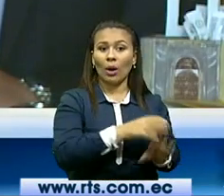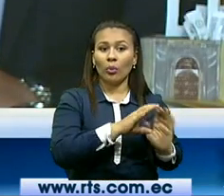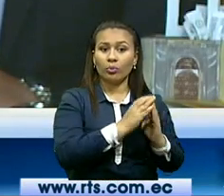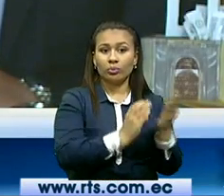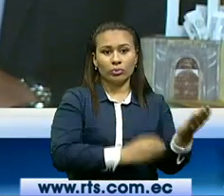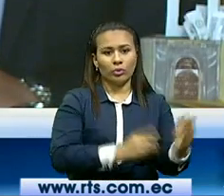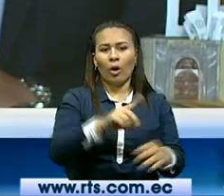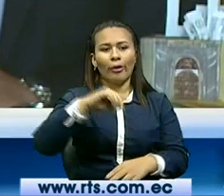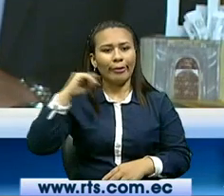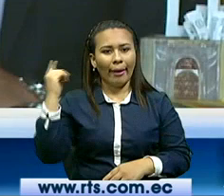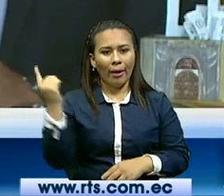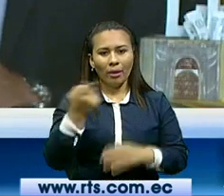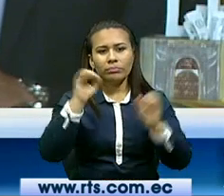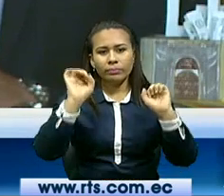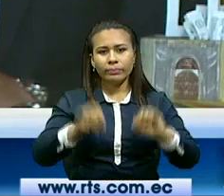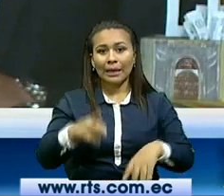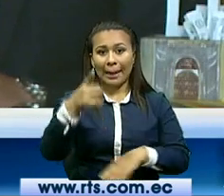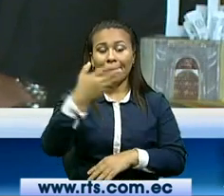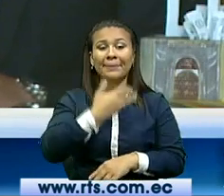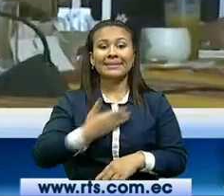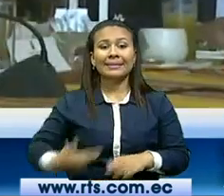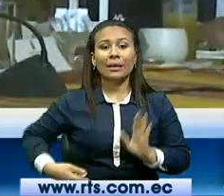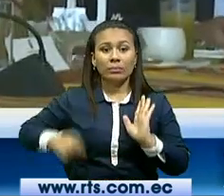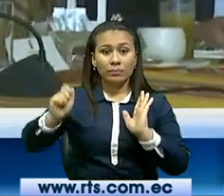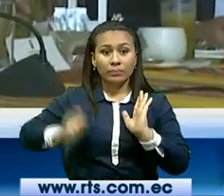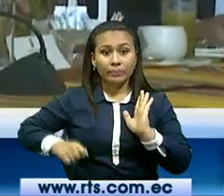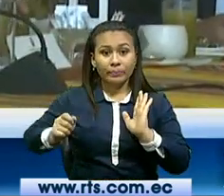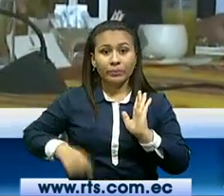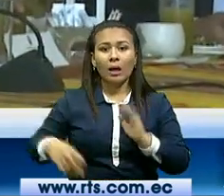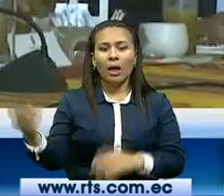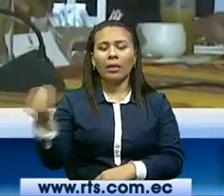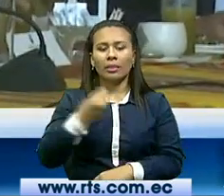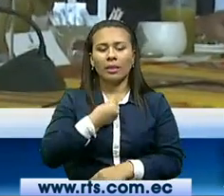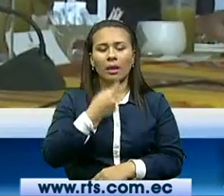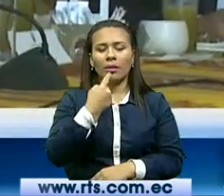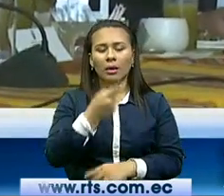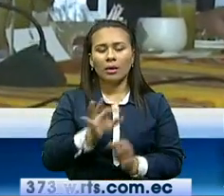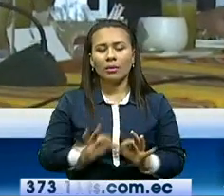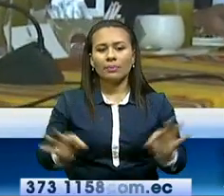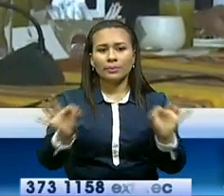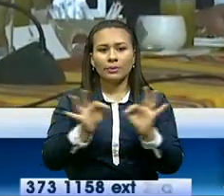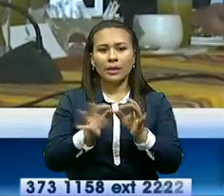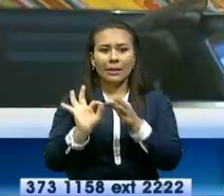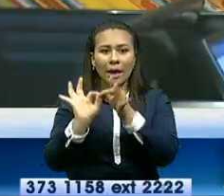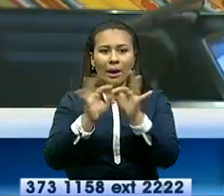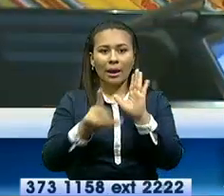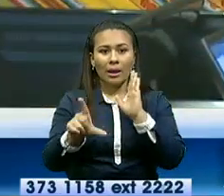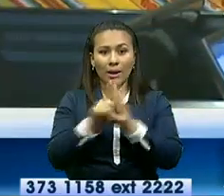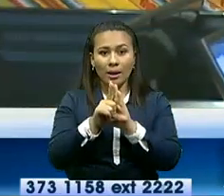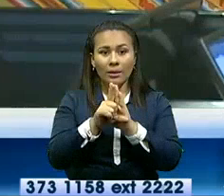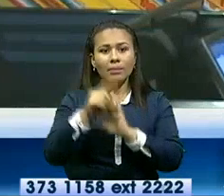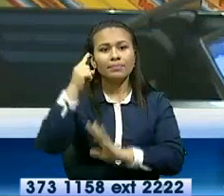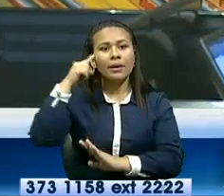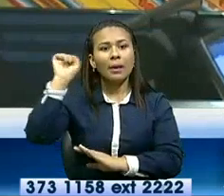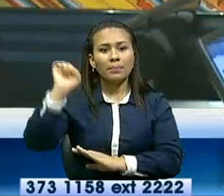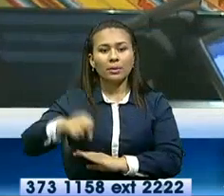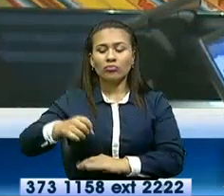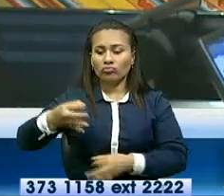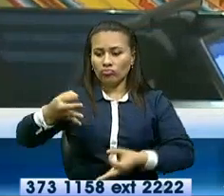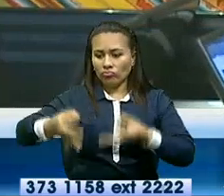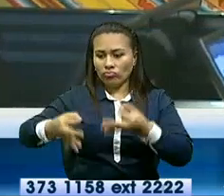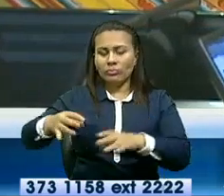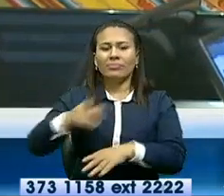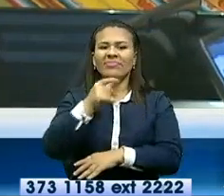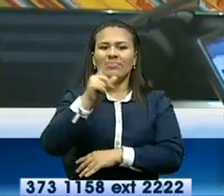El presidente de la Judicatura también estuvo en la reunión y habló de la importancia de que a través de reforma legal se cree la figura de juzgamiento en